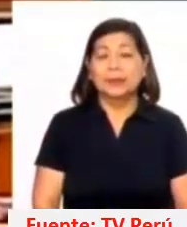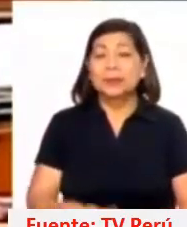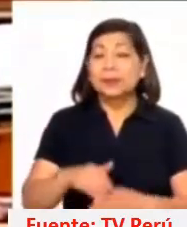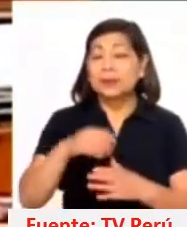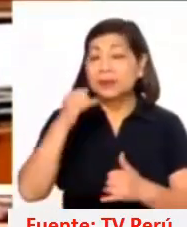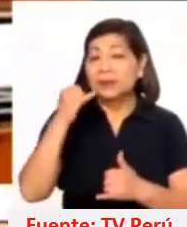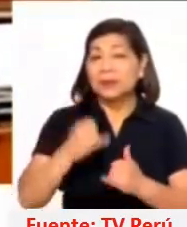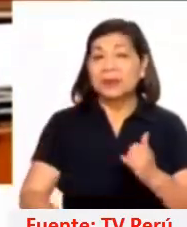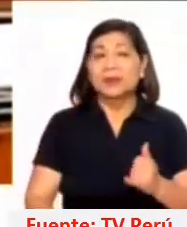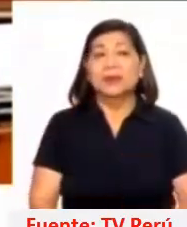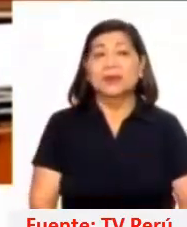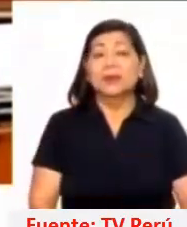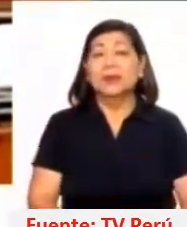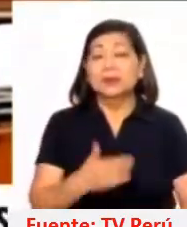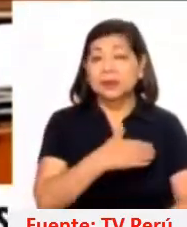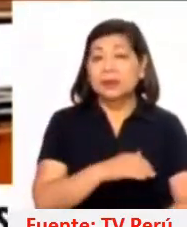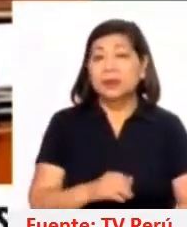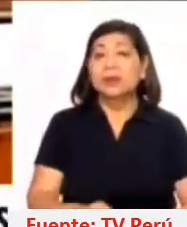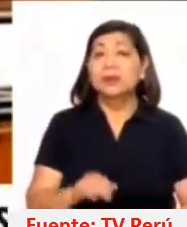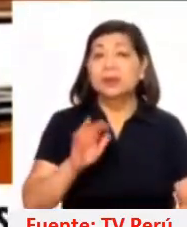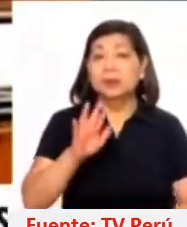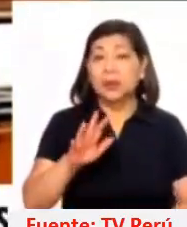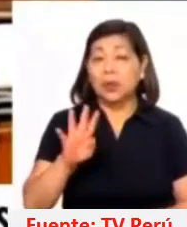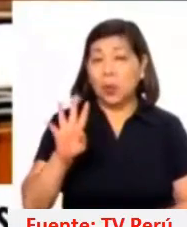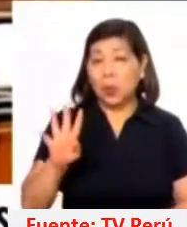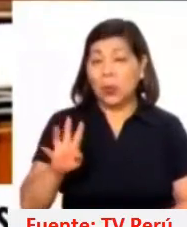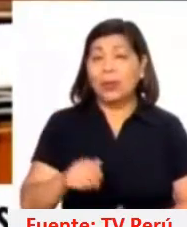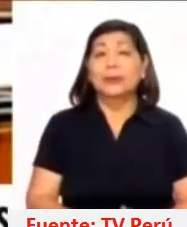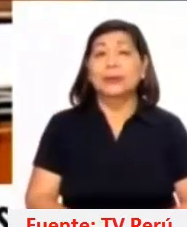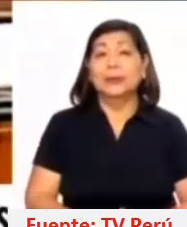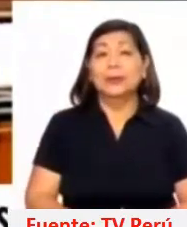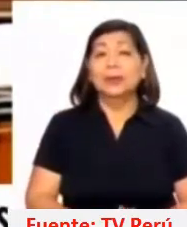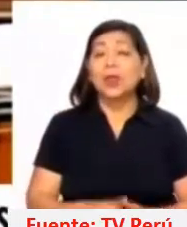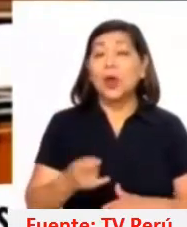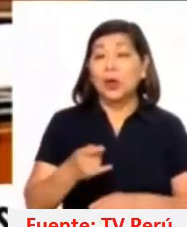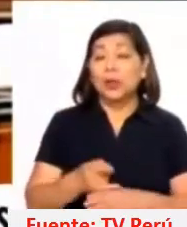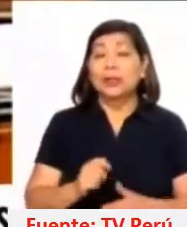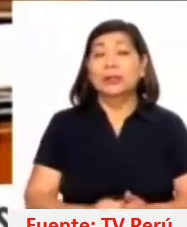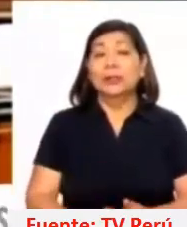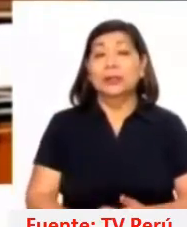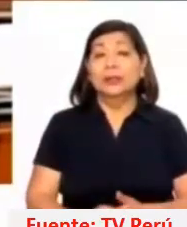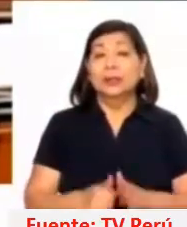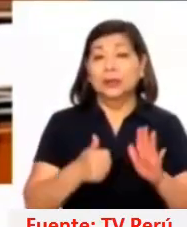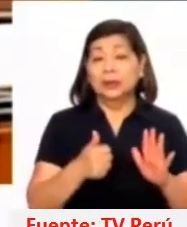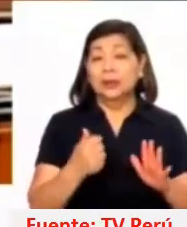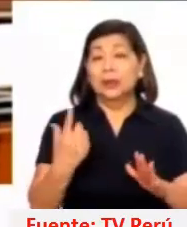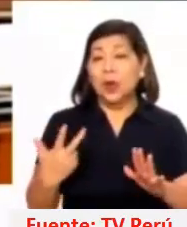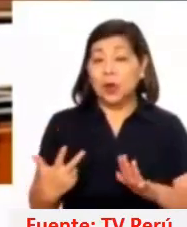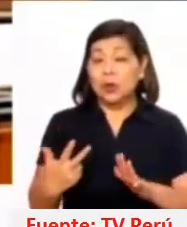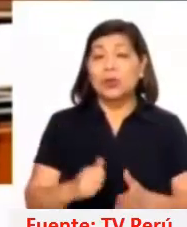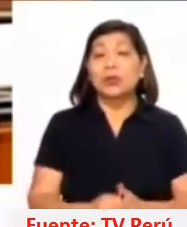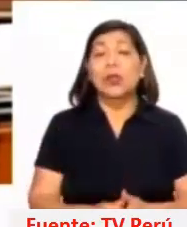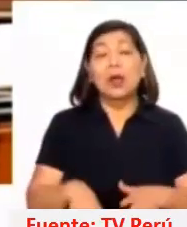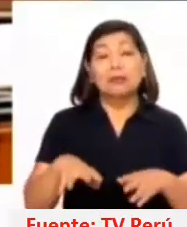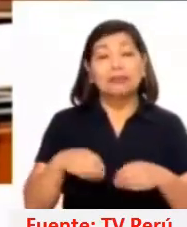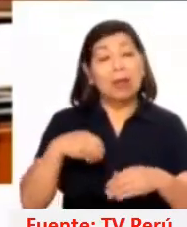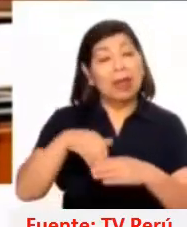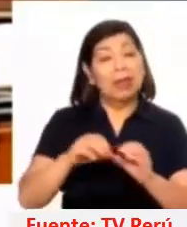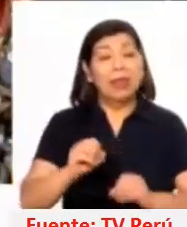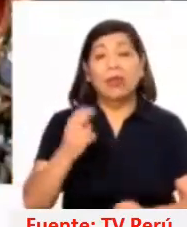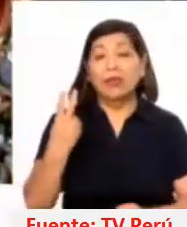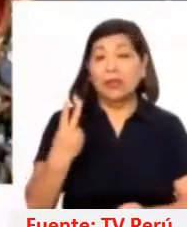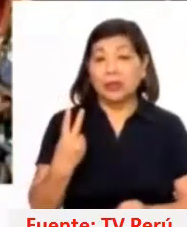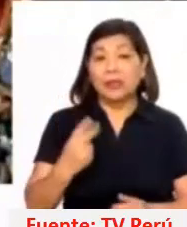Votación final: a favor 54, en contra 68, abstenciones